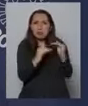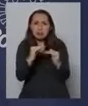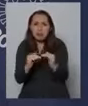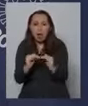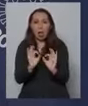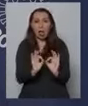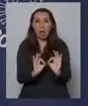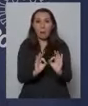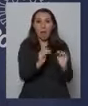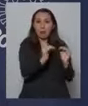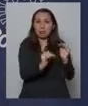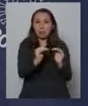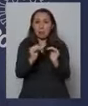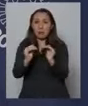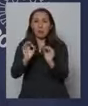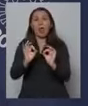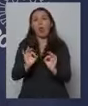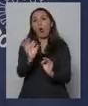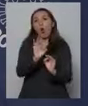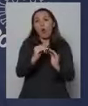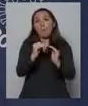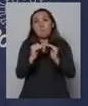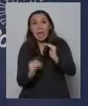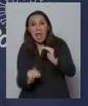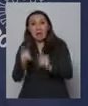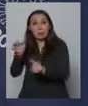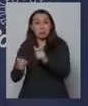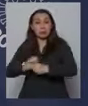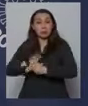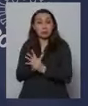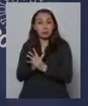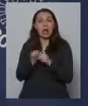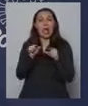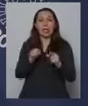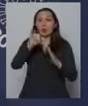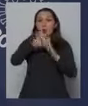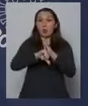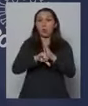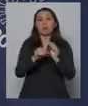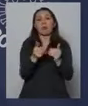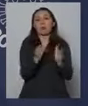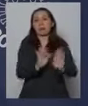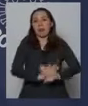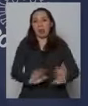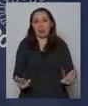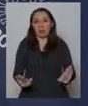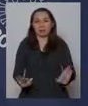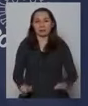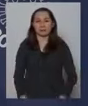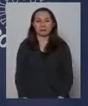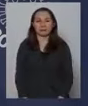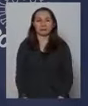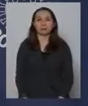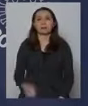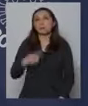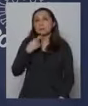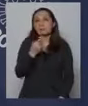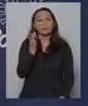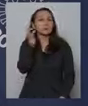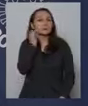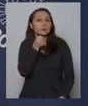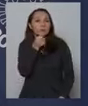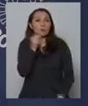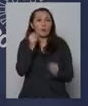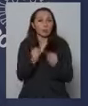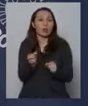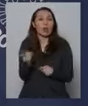deseados, es decir, se estabilice o caiga la cantidad de contagios, estas cuarentenas se van a quitar. Subsecretario, si puede